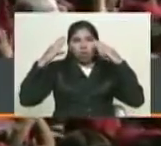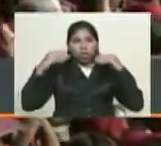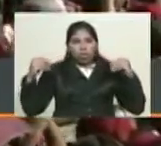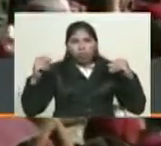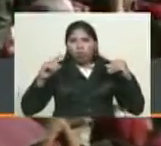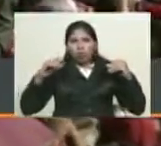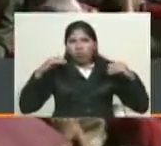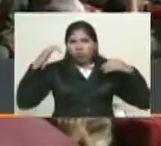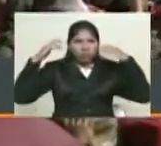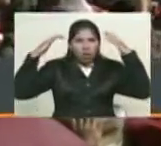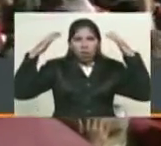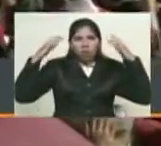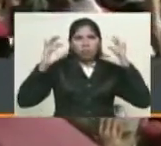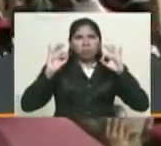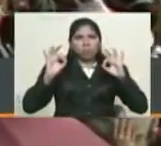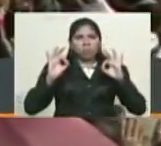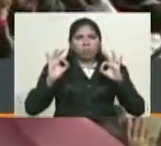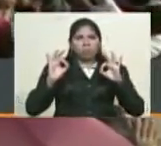hasta ver coronada